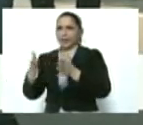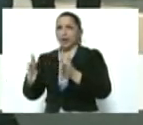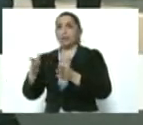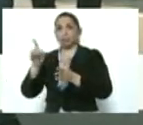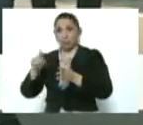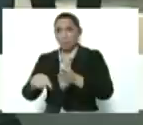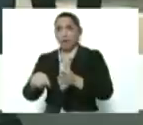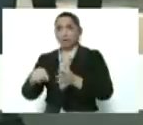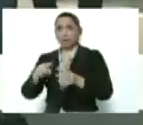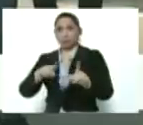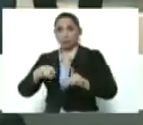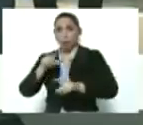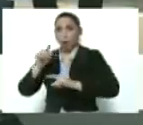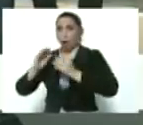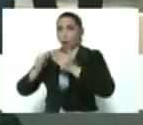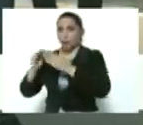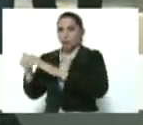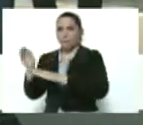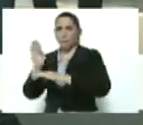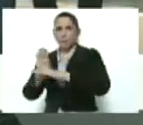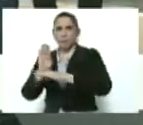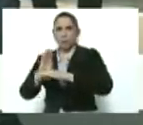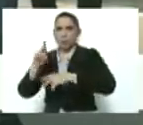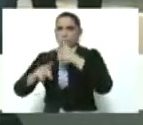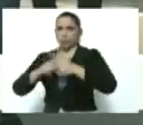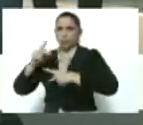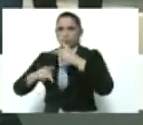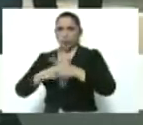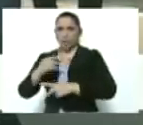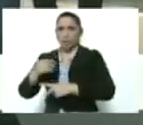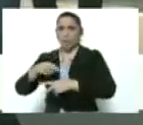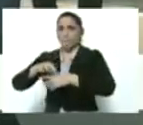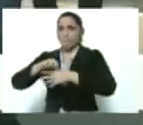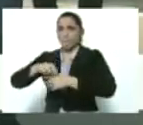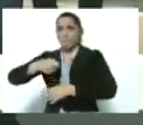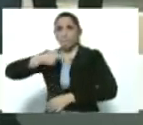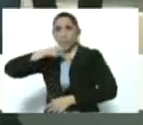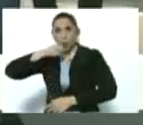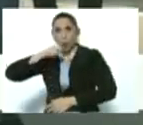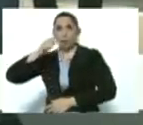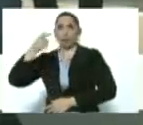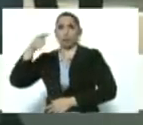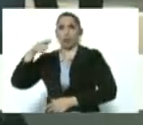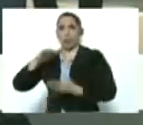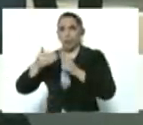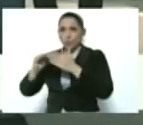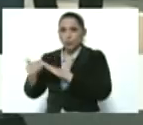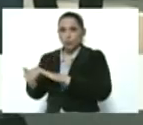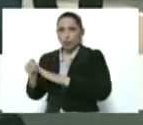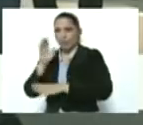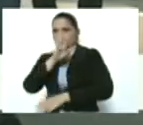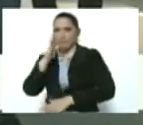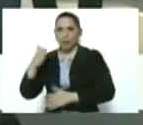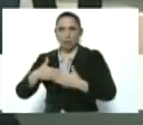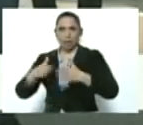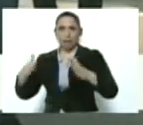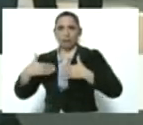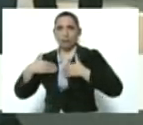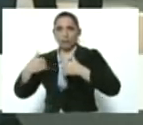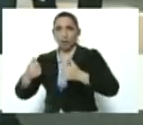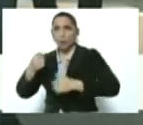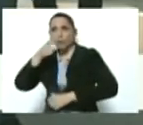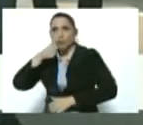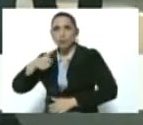para producir la proteína en la comuna pero en medio de lo que es garantizar la salud al pueblo